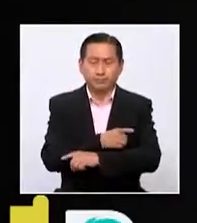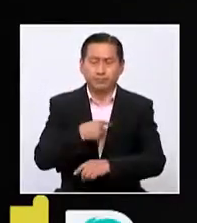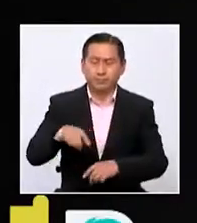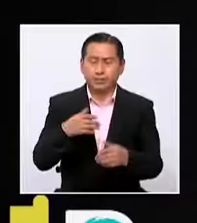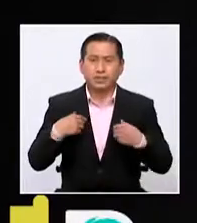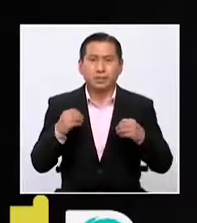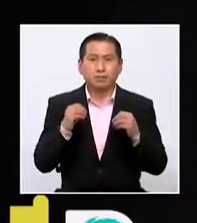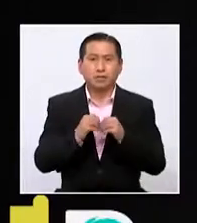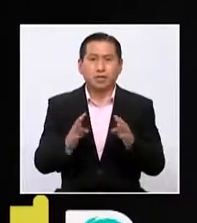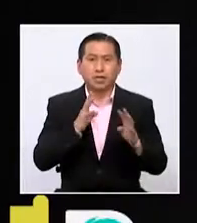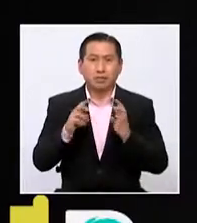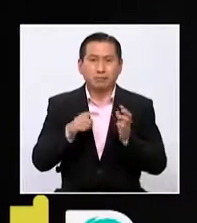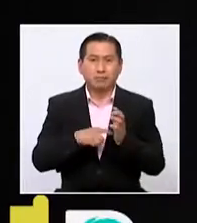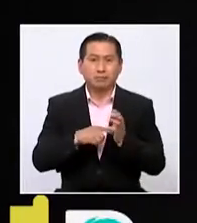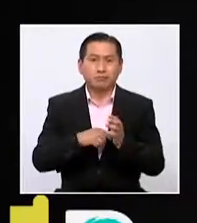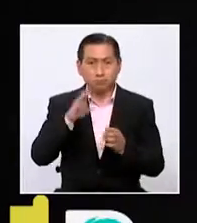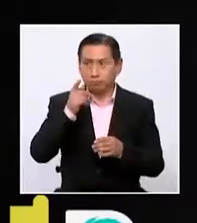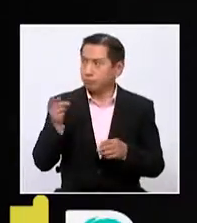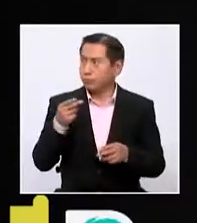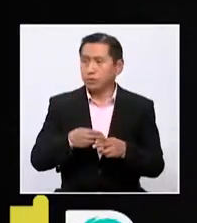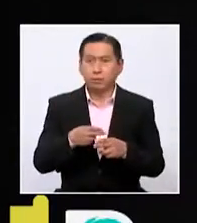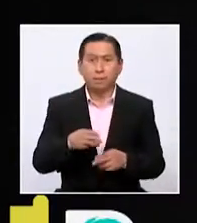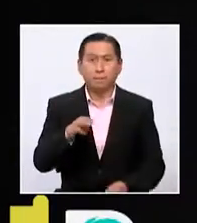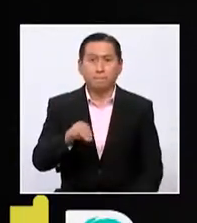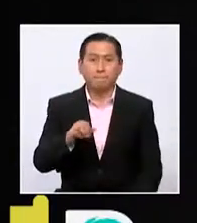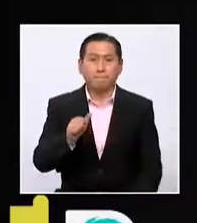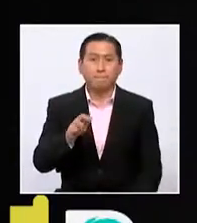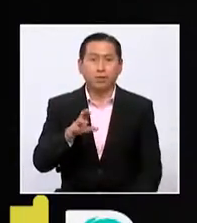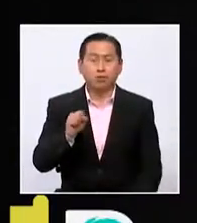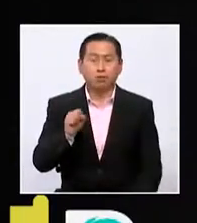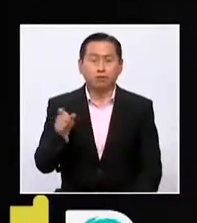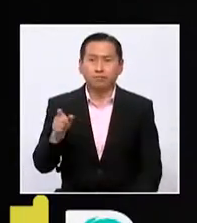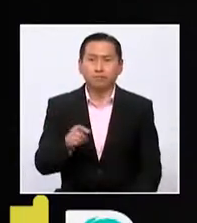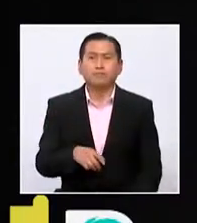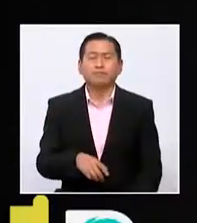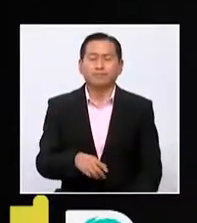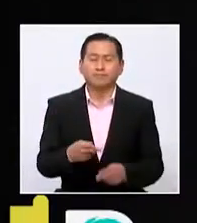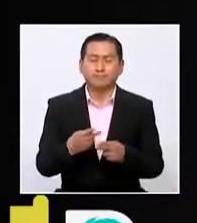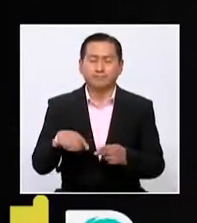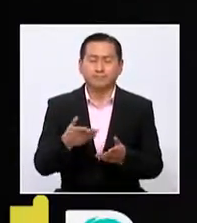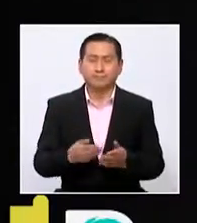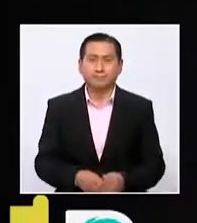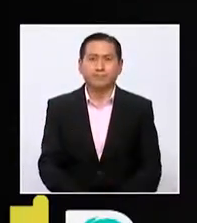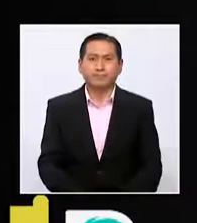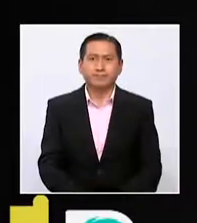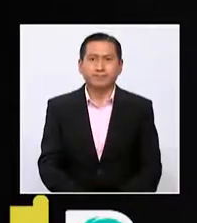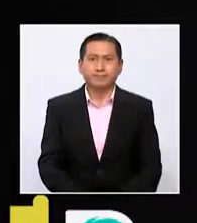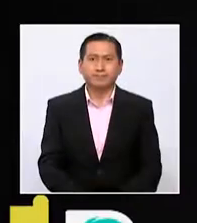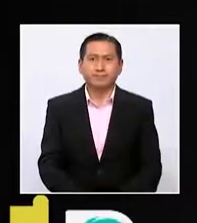vuelta seguimos conversando con Marcos Santana, presidente de Telemundo Internacional. Ya regreso.